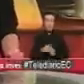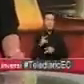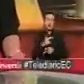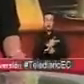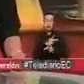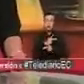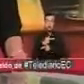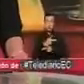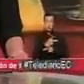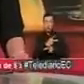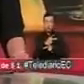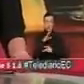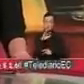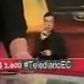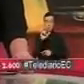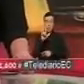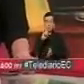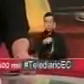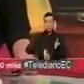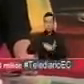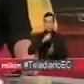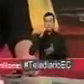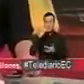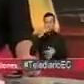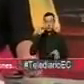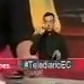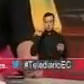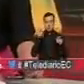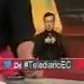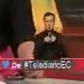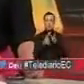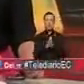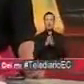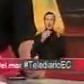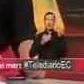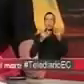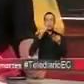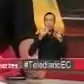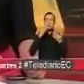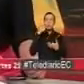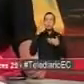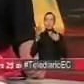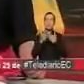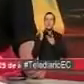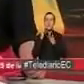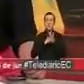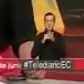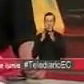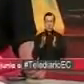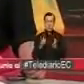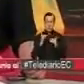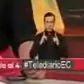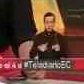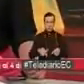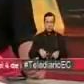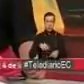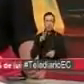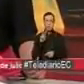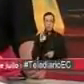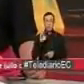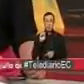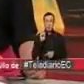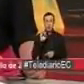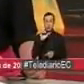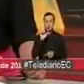El Consejo de Administración Legislativa CAL calificó por unanimidad la solicitud de juicio político planteada en contra de la ministra de Salud, Verónica Espinosa,